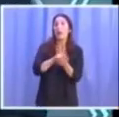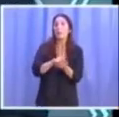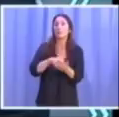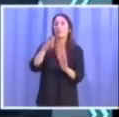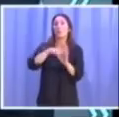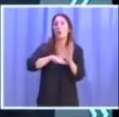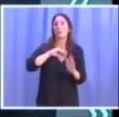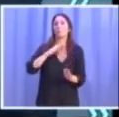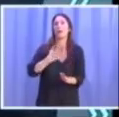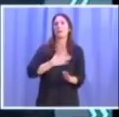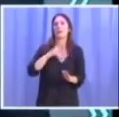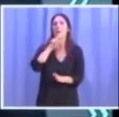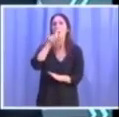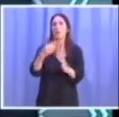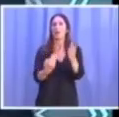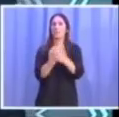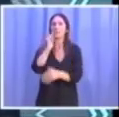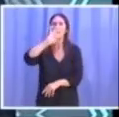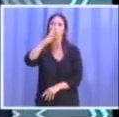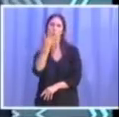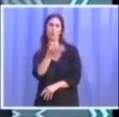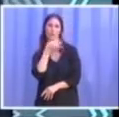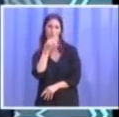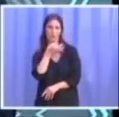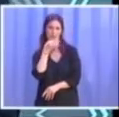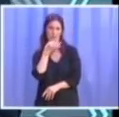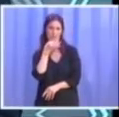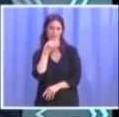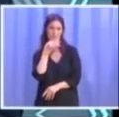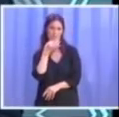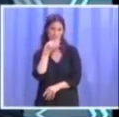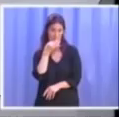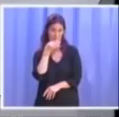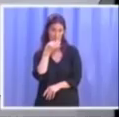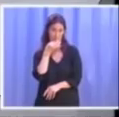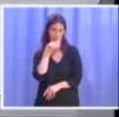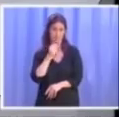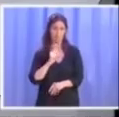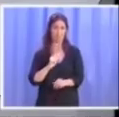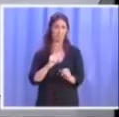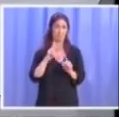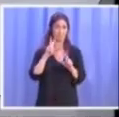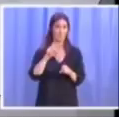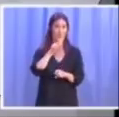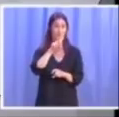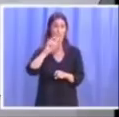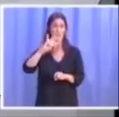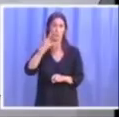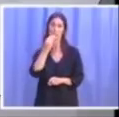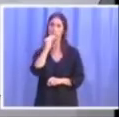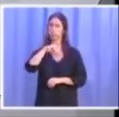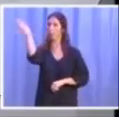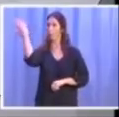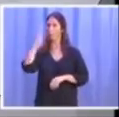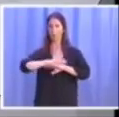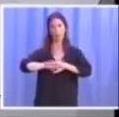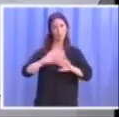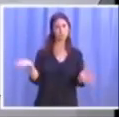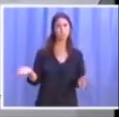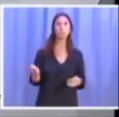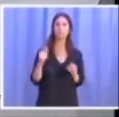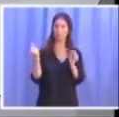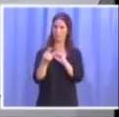programa mañana a las 11 de la mañana y a las 4 de la tarde. Fantástico. Así que, magnífico. Sobre todo de las 11 y las 4, fantástico. Magnífico.